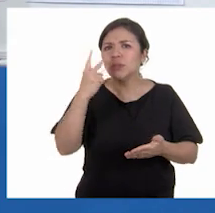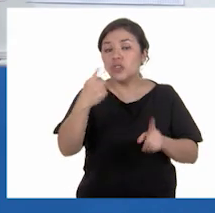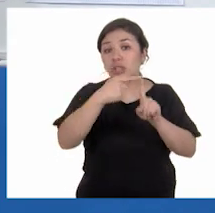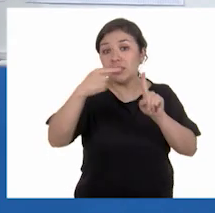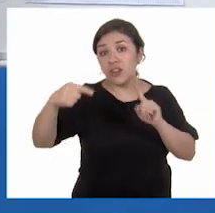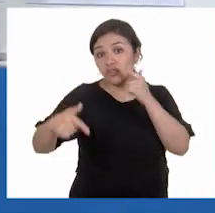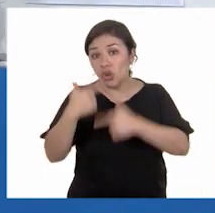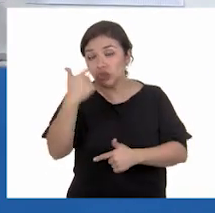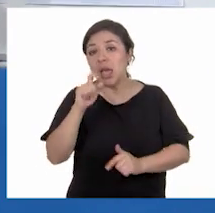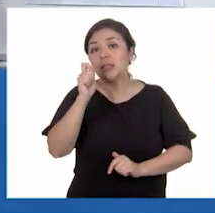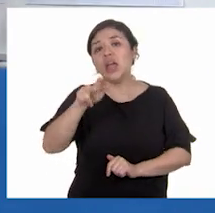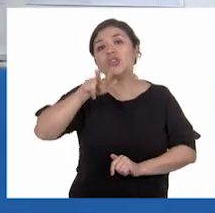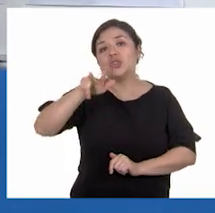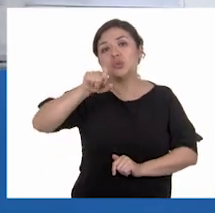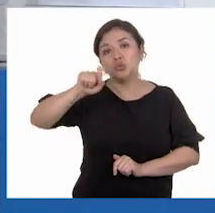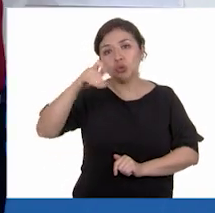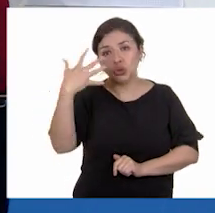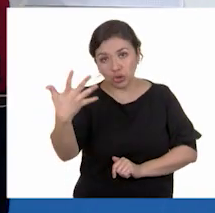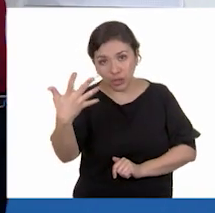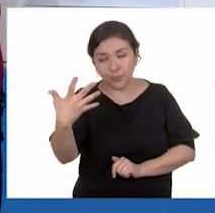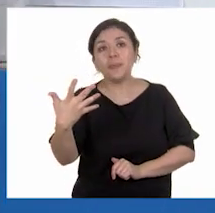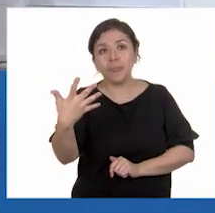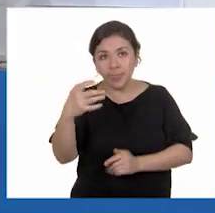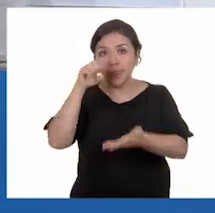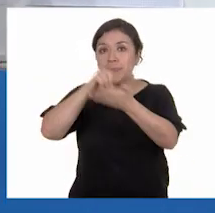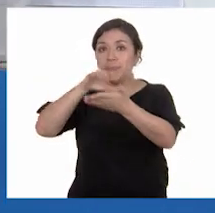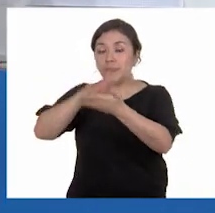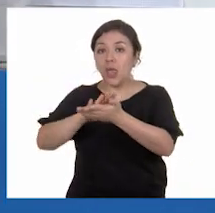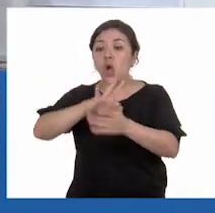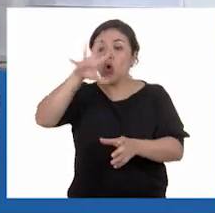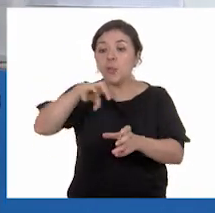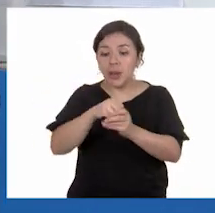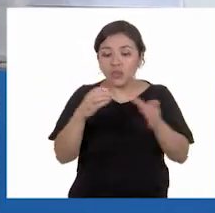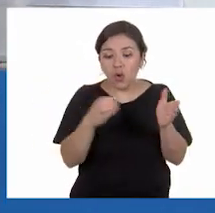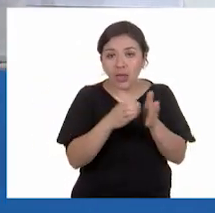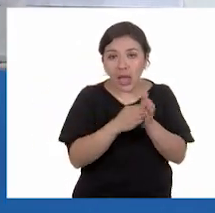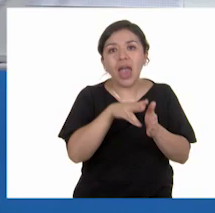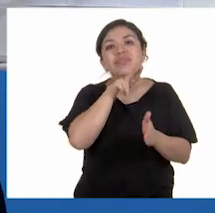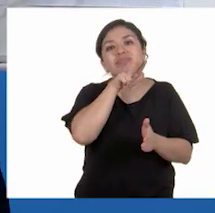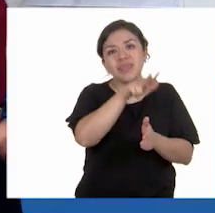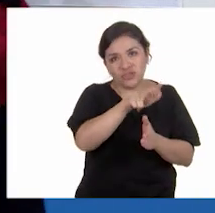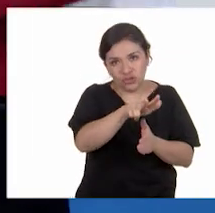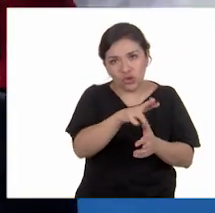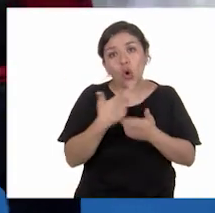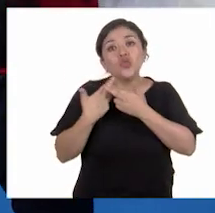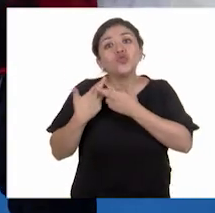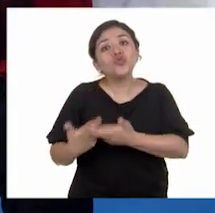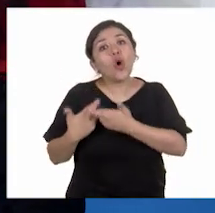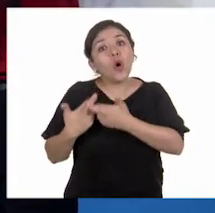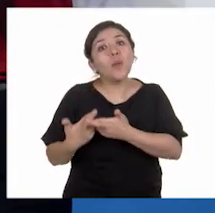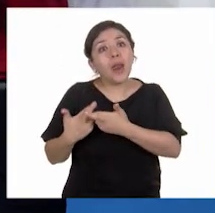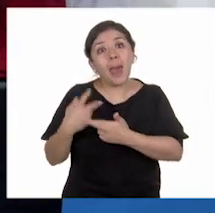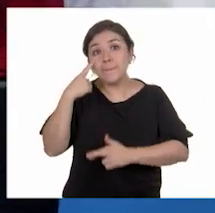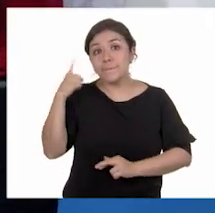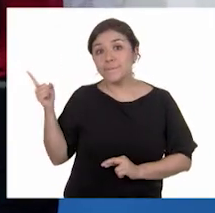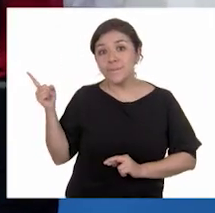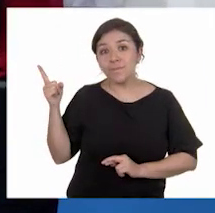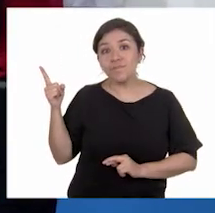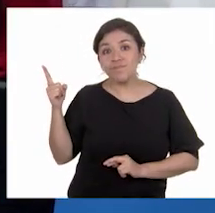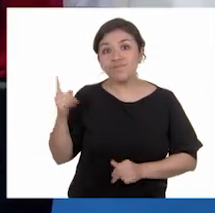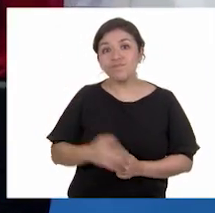da 18.5. Los recipientes completos son 18. Son 18. Y los huevos